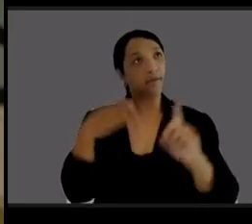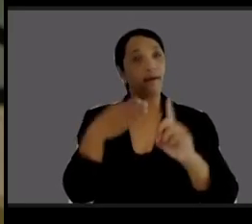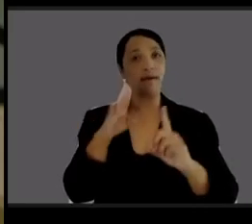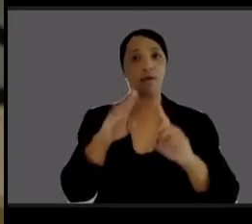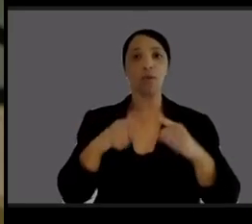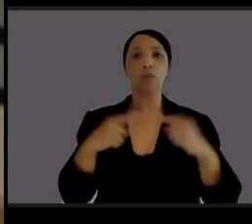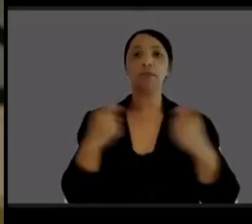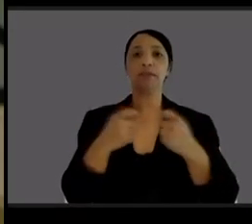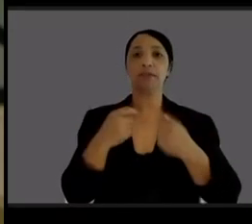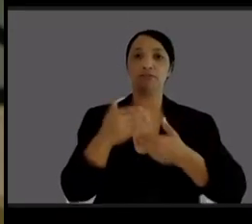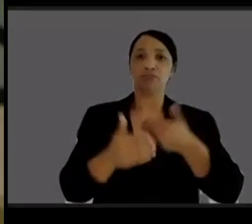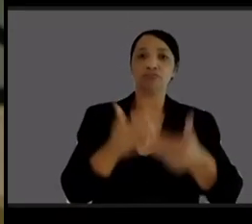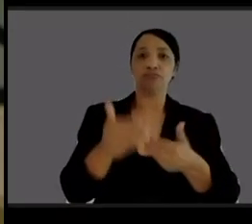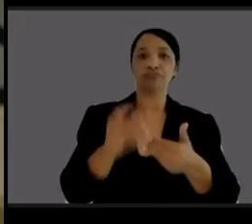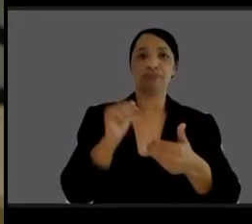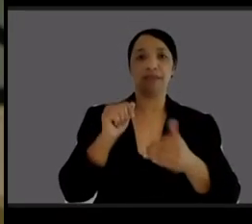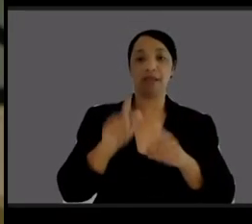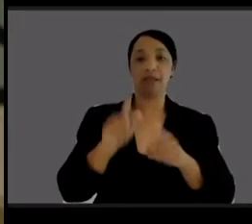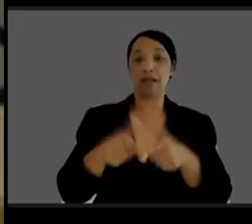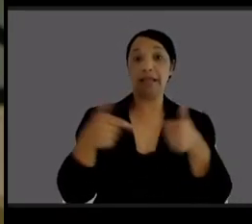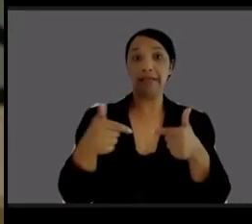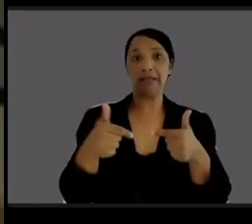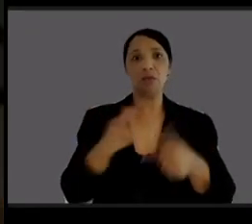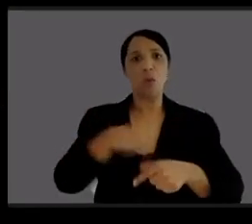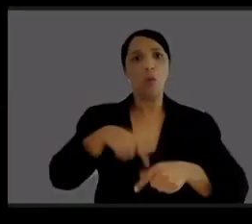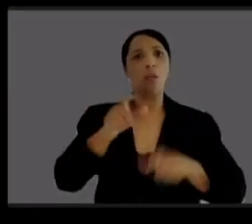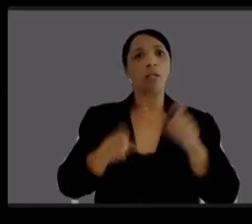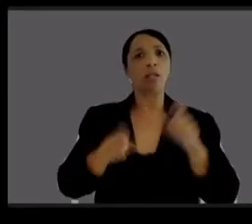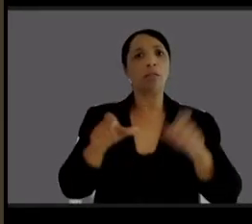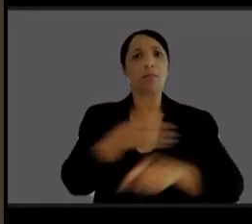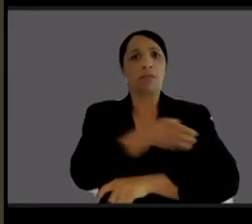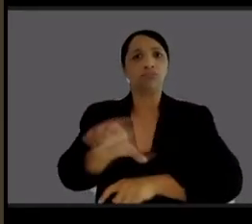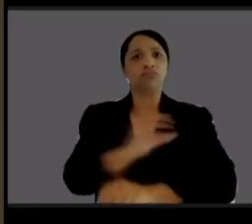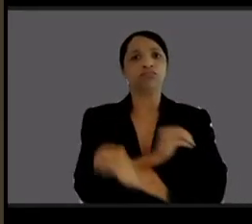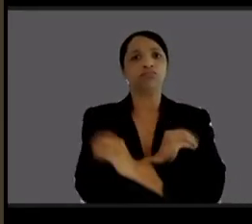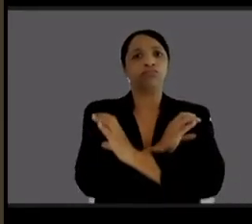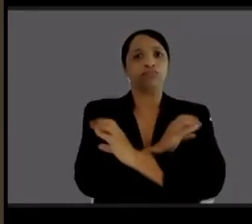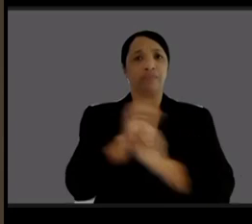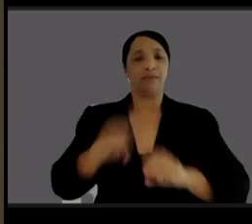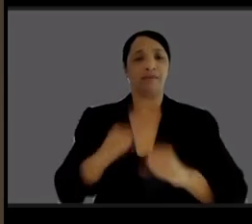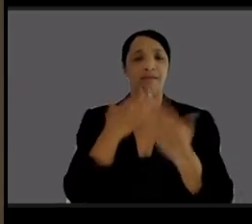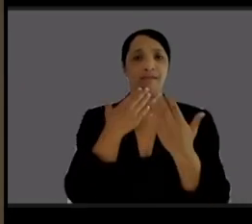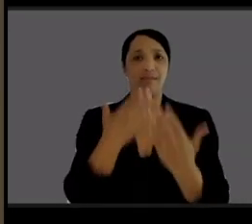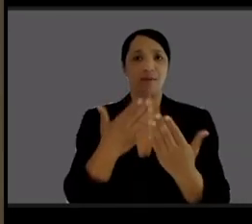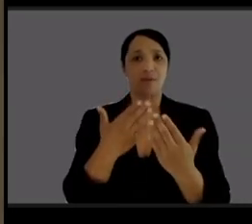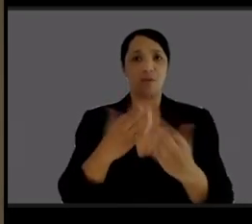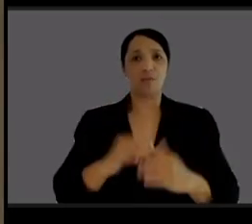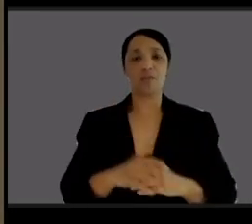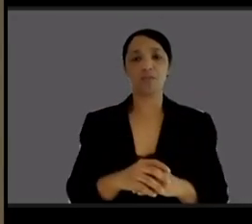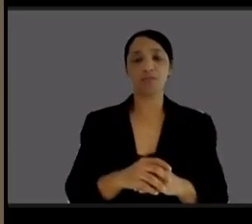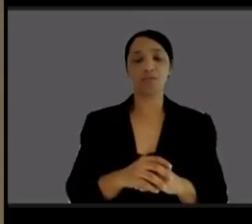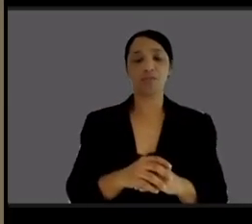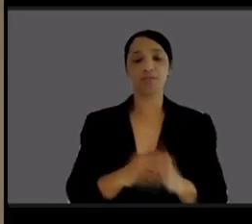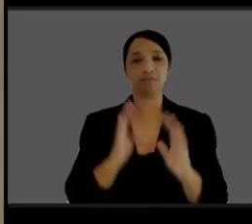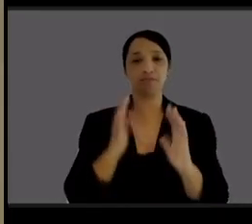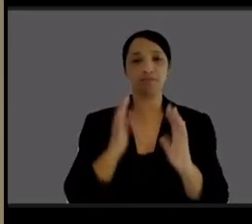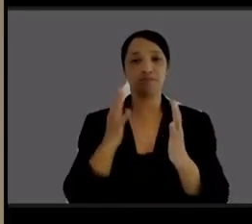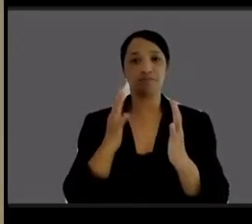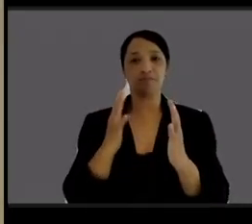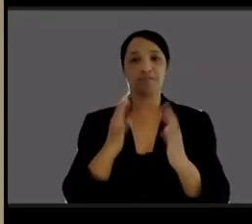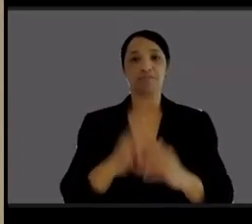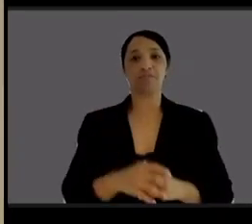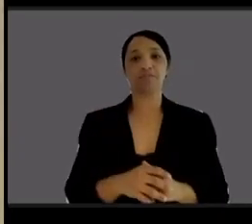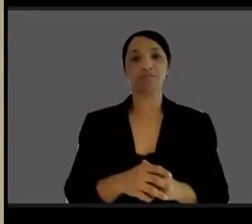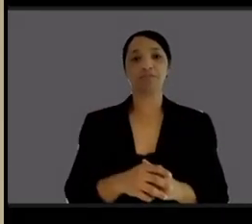hacer realidad la ambición expuesta en el equipo de su foro y construir un mejor Internet. Queremos empoderar a todas las